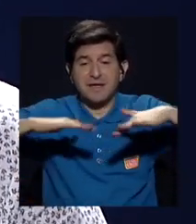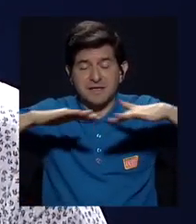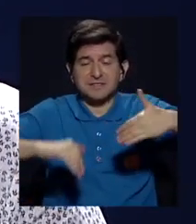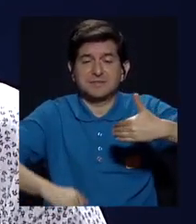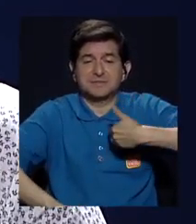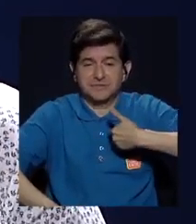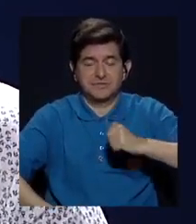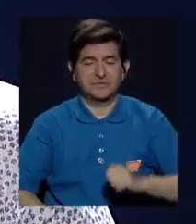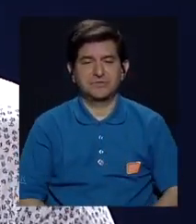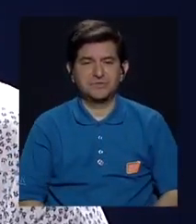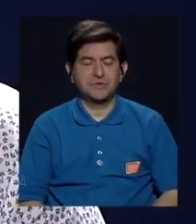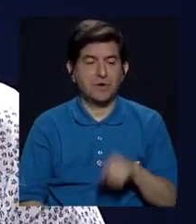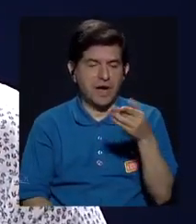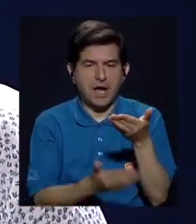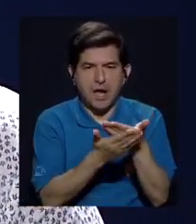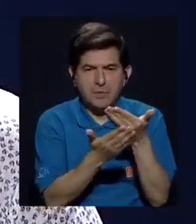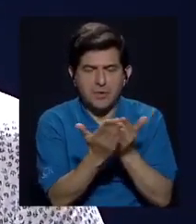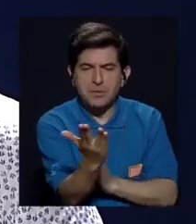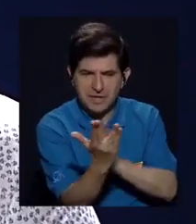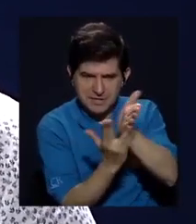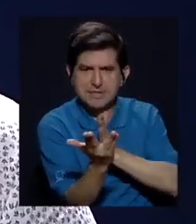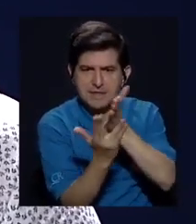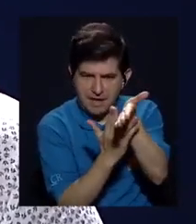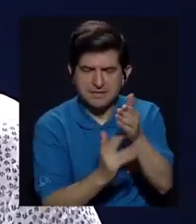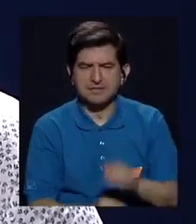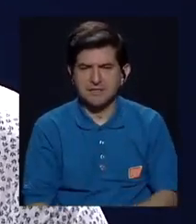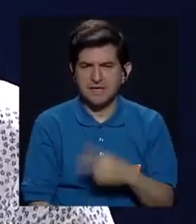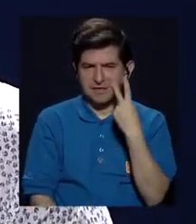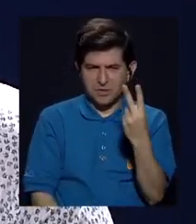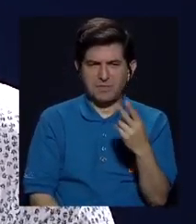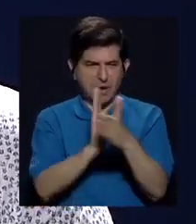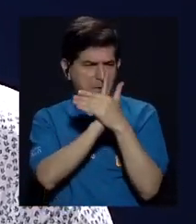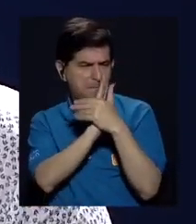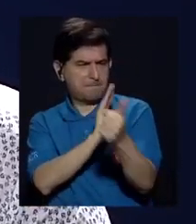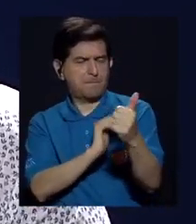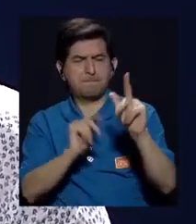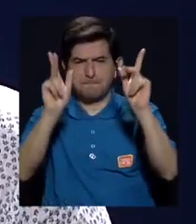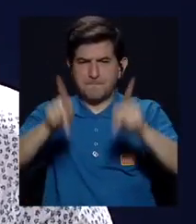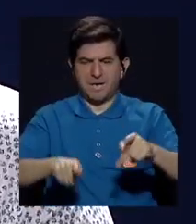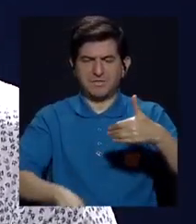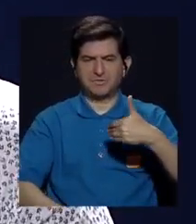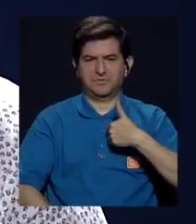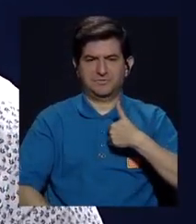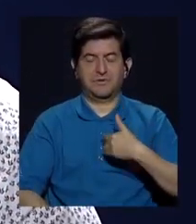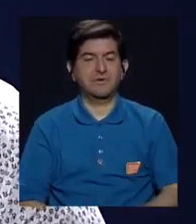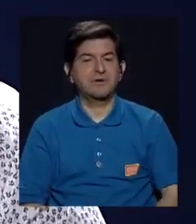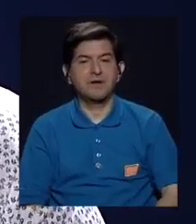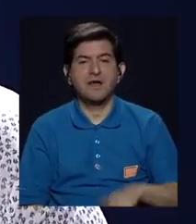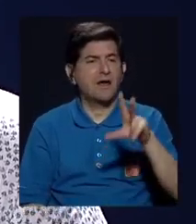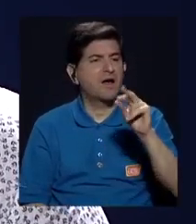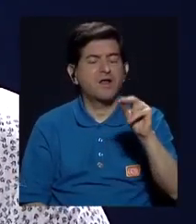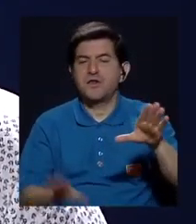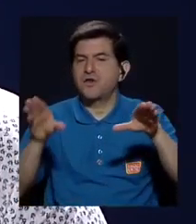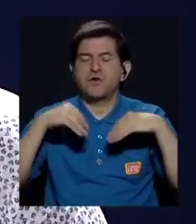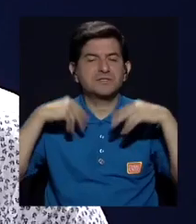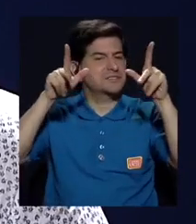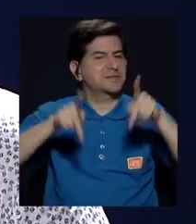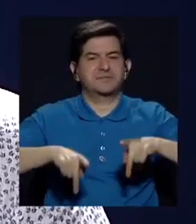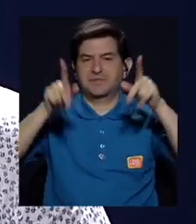y se hacen pruebas de admisión para ver qué potenciales tienen las personas. No se aceptan